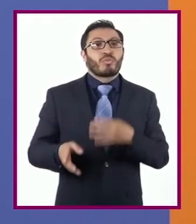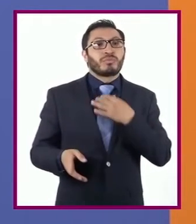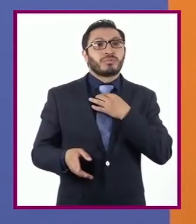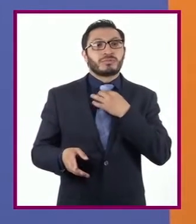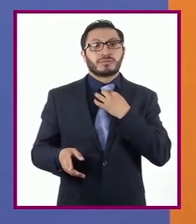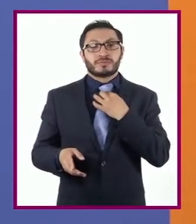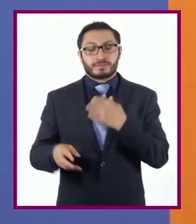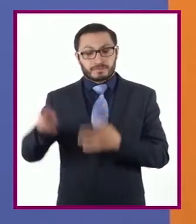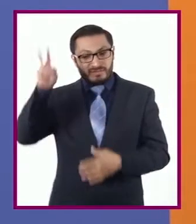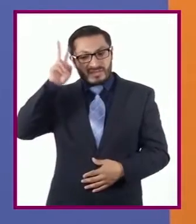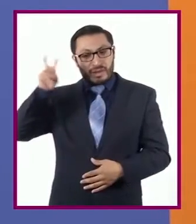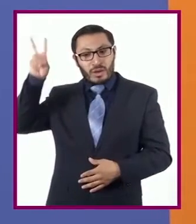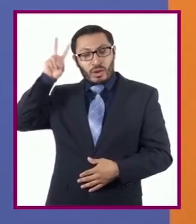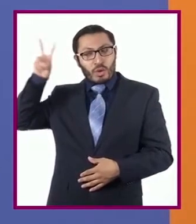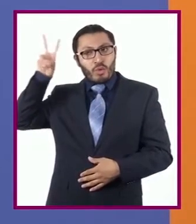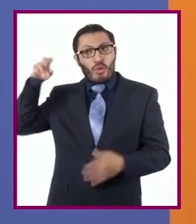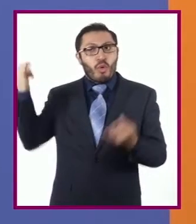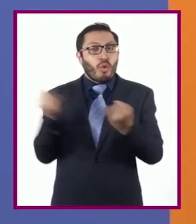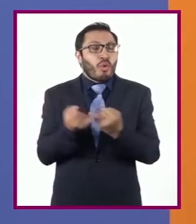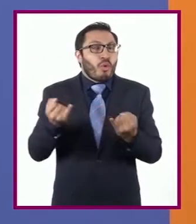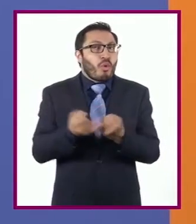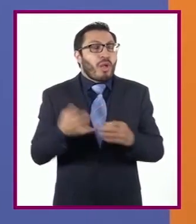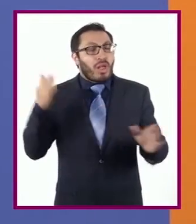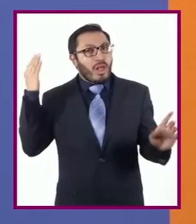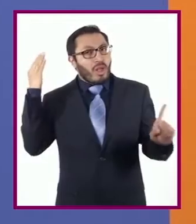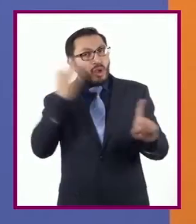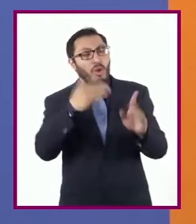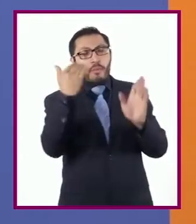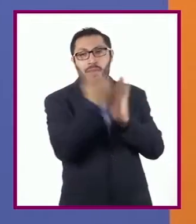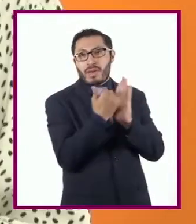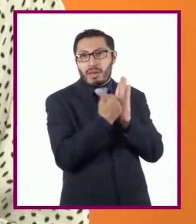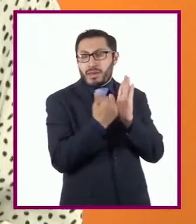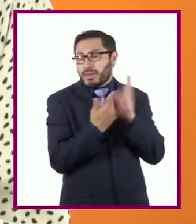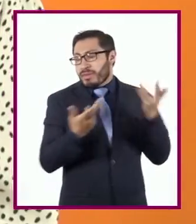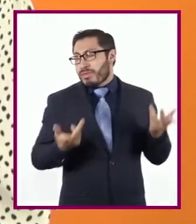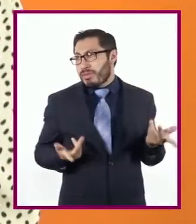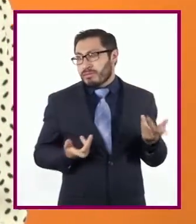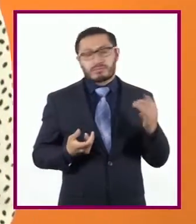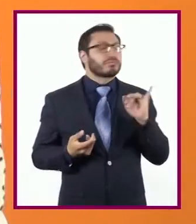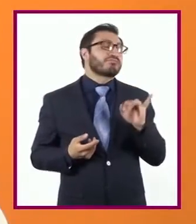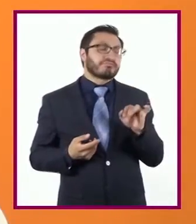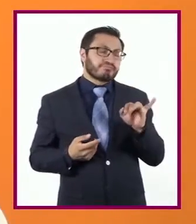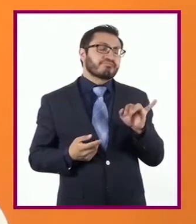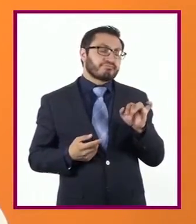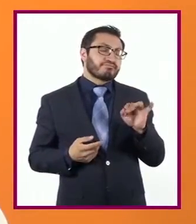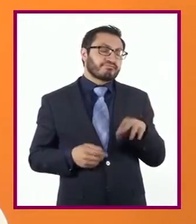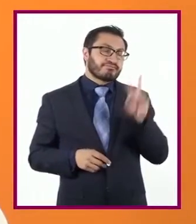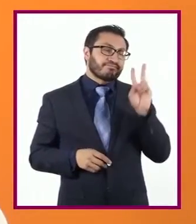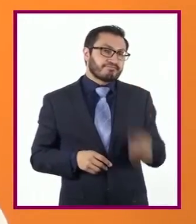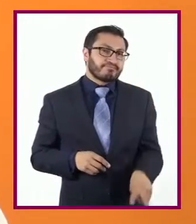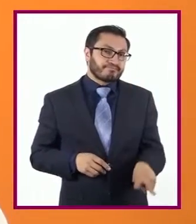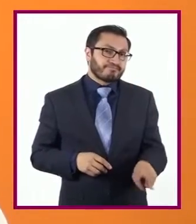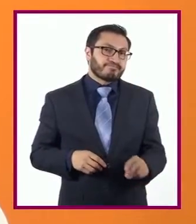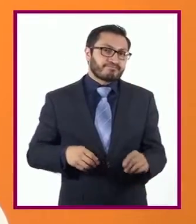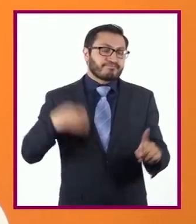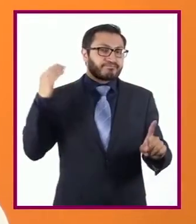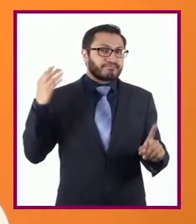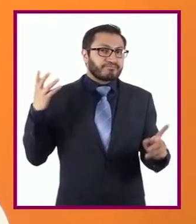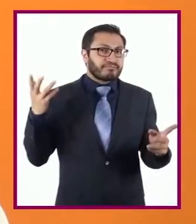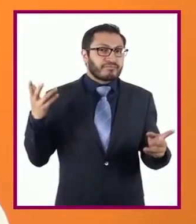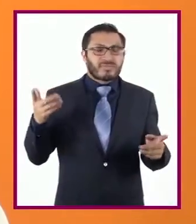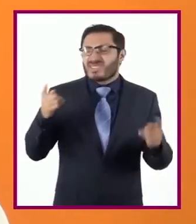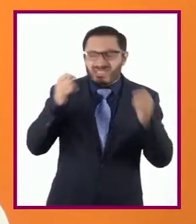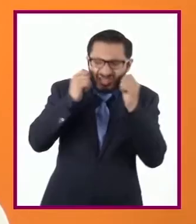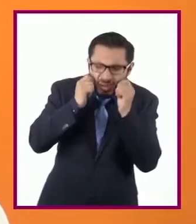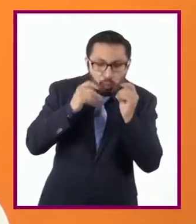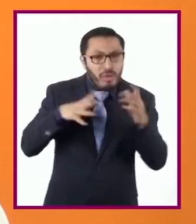sueños son el equivalente a las aspiraciones? Sí, Mónica, definitivamente. La aspiración no importa de qué